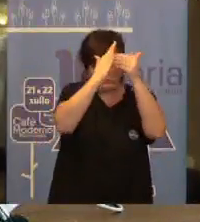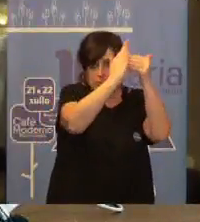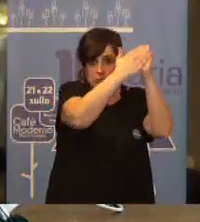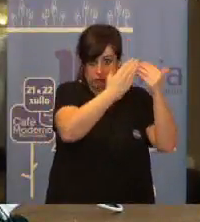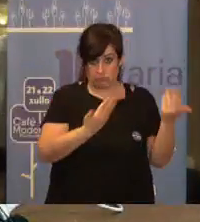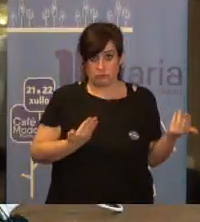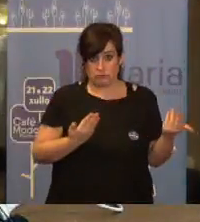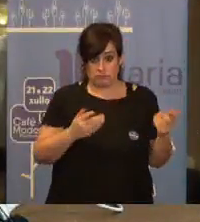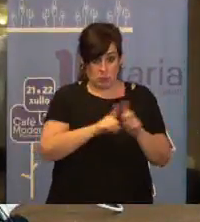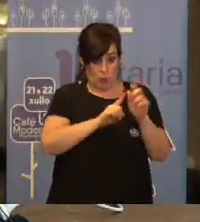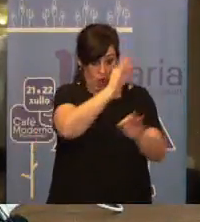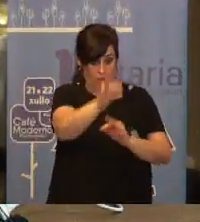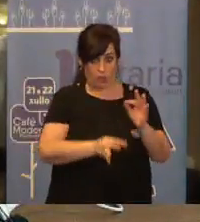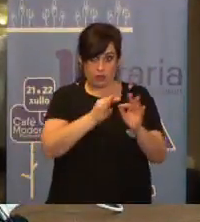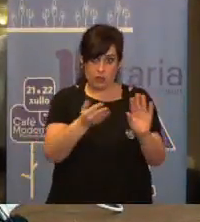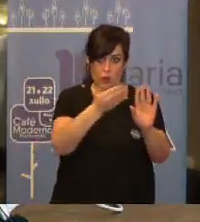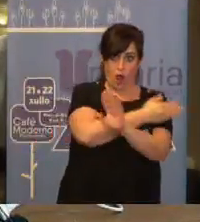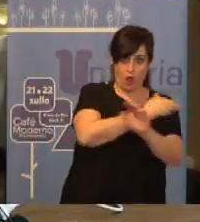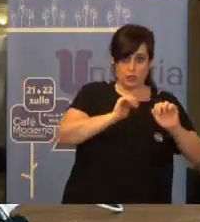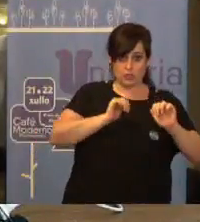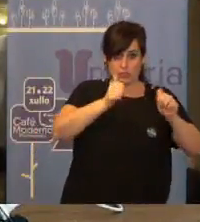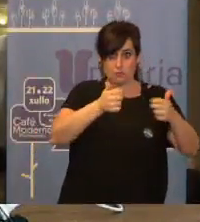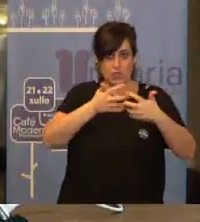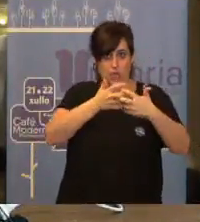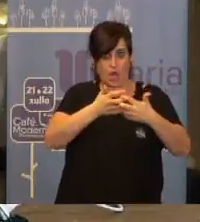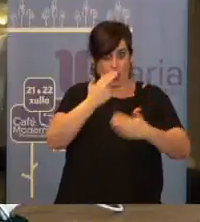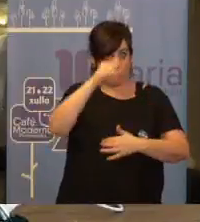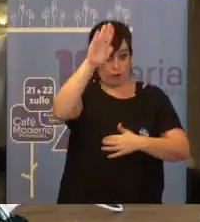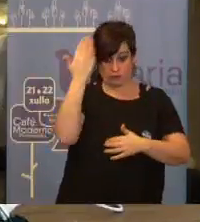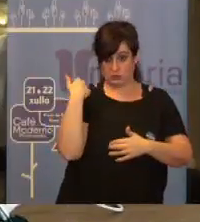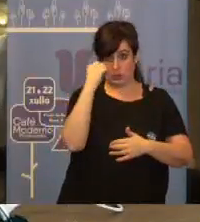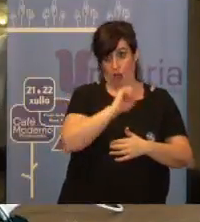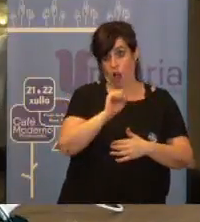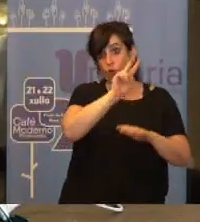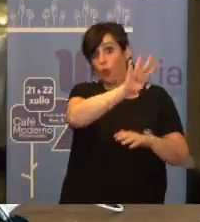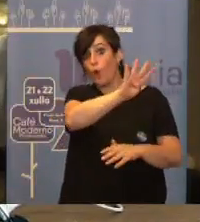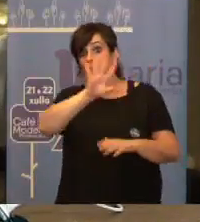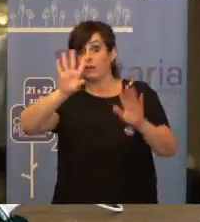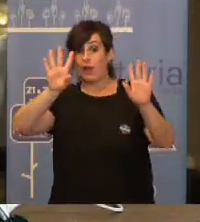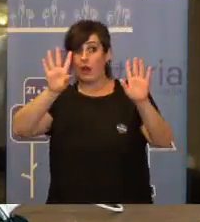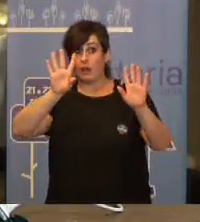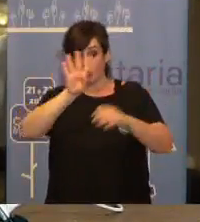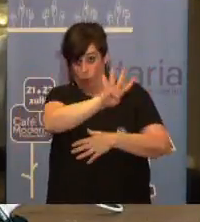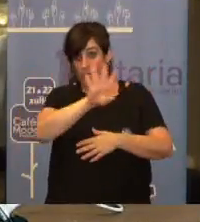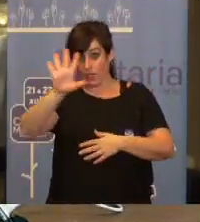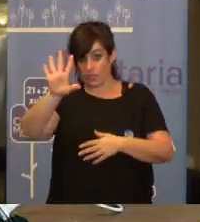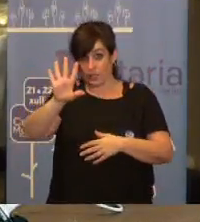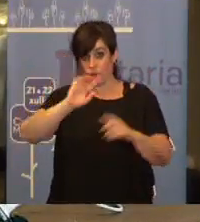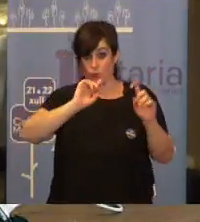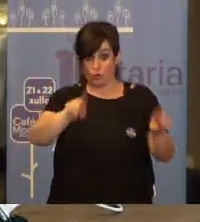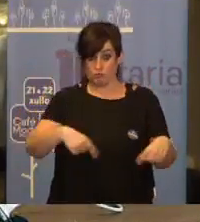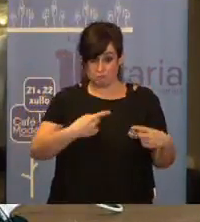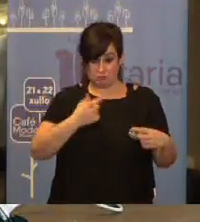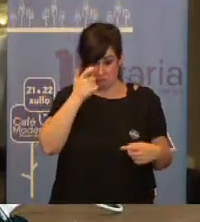Digamos, o ciclo que abreu a derrota fascista no ano 45 e que durou, pois, tal vez hasta os